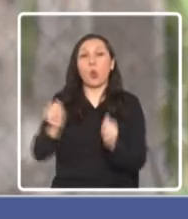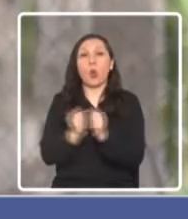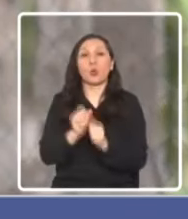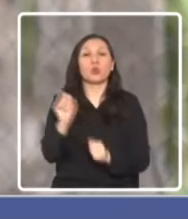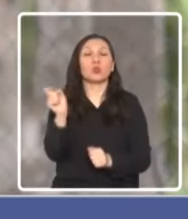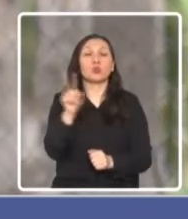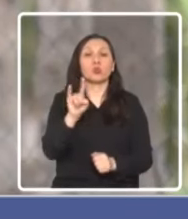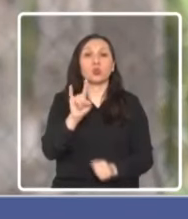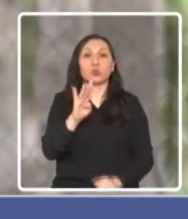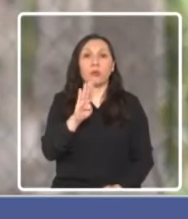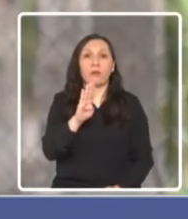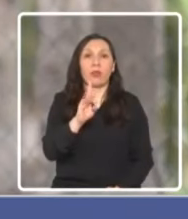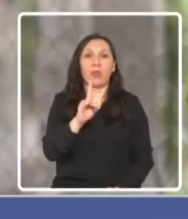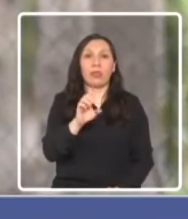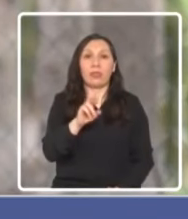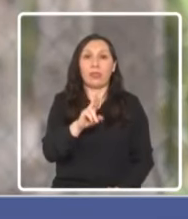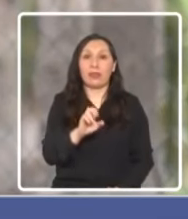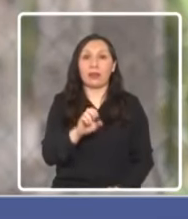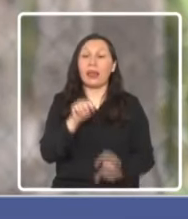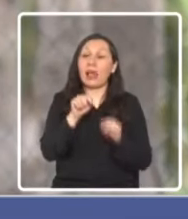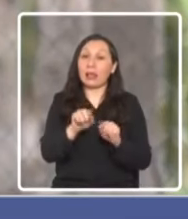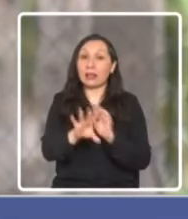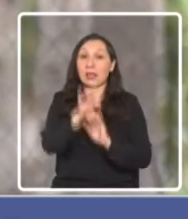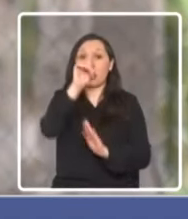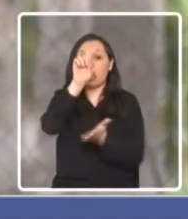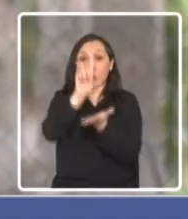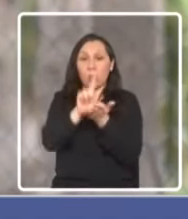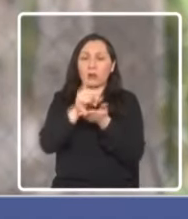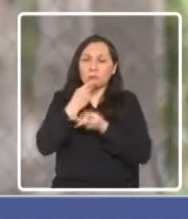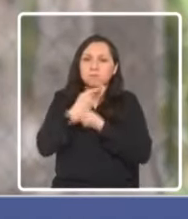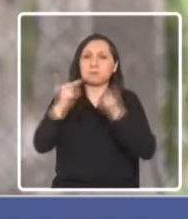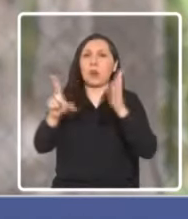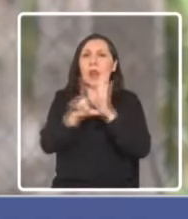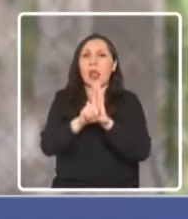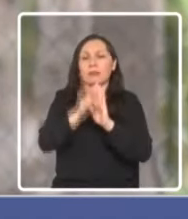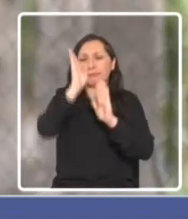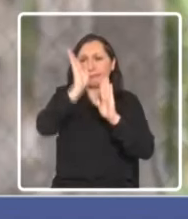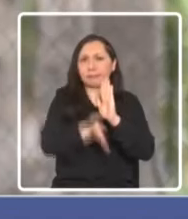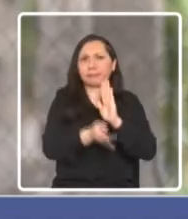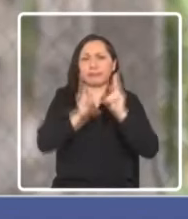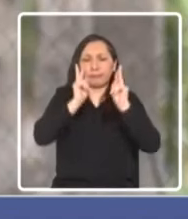Dijo lo ocurrido ayer una decisión correcta por parte de los tribunales de decretar prisión preventiva.